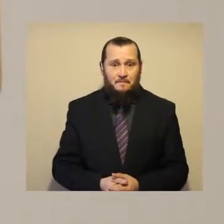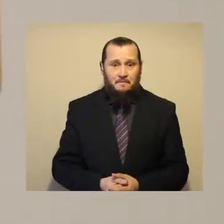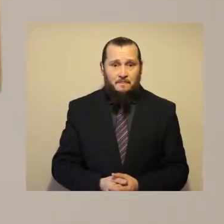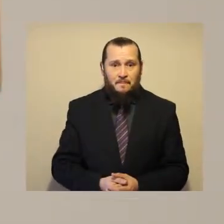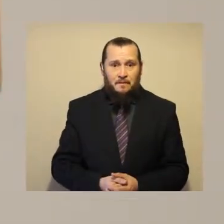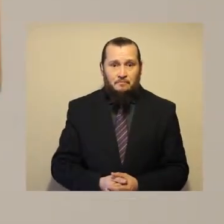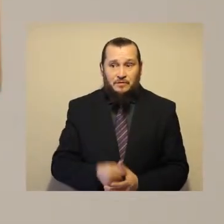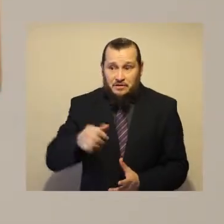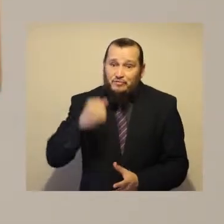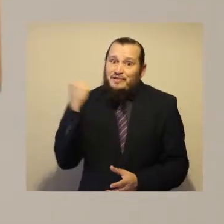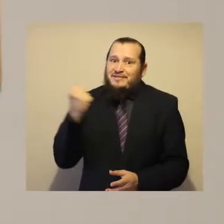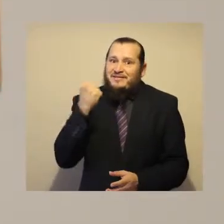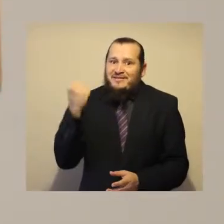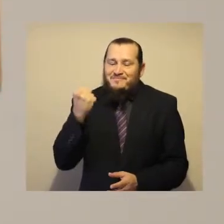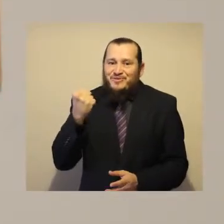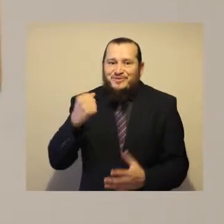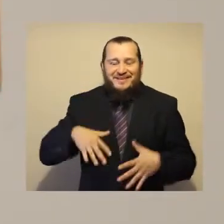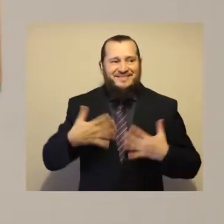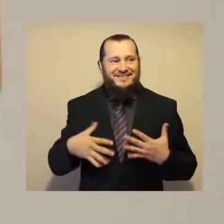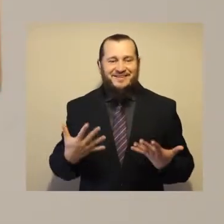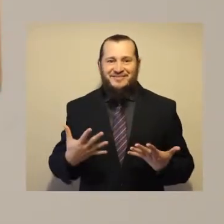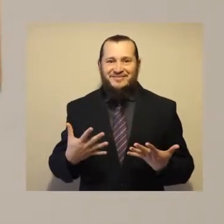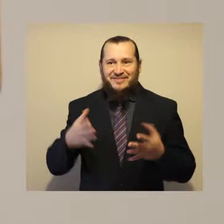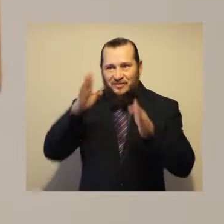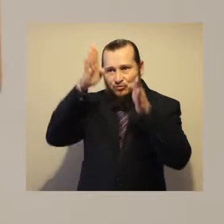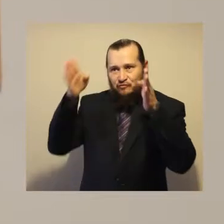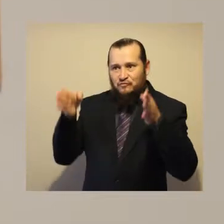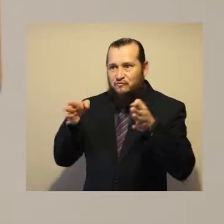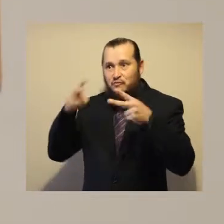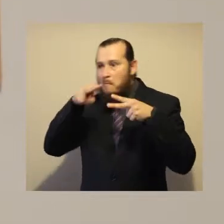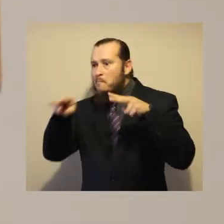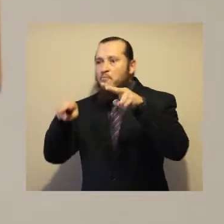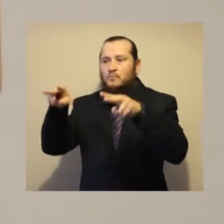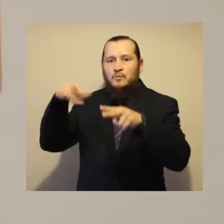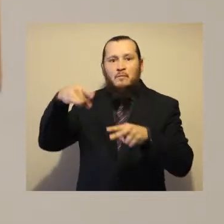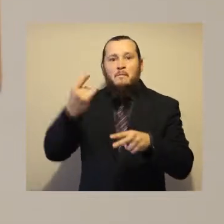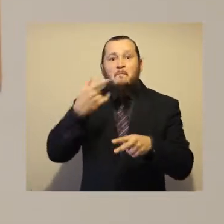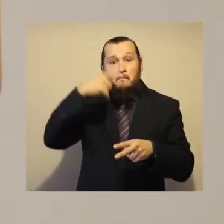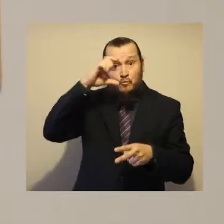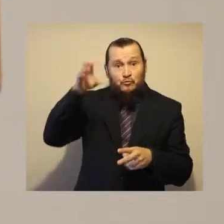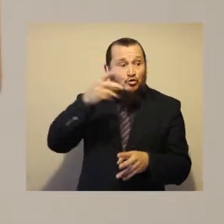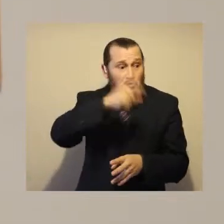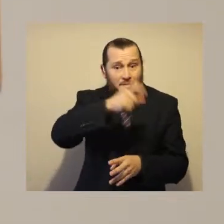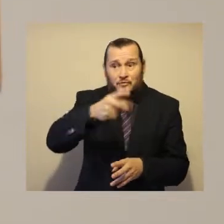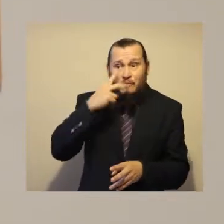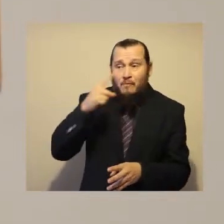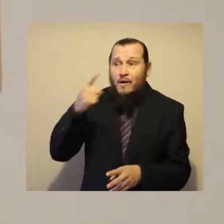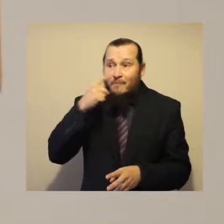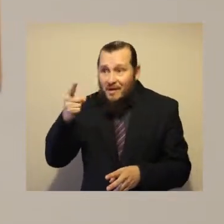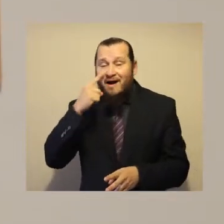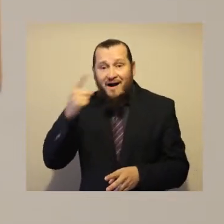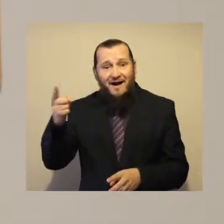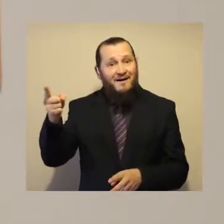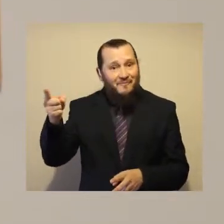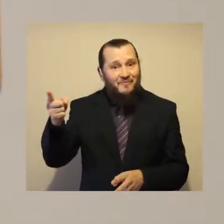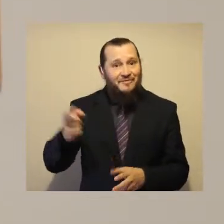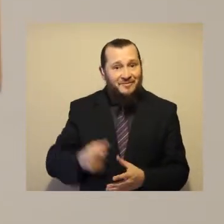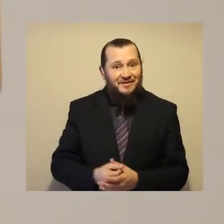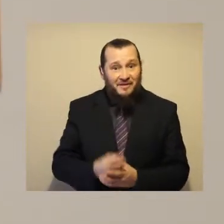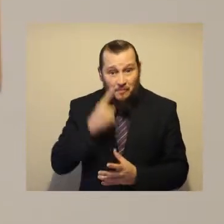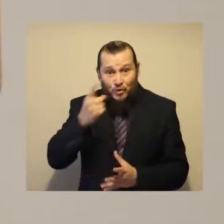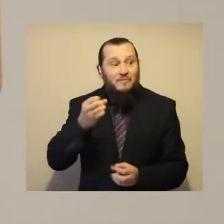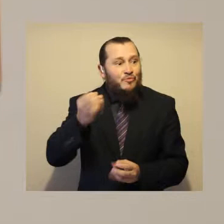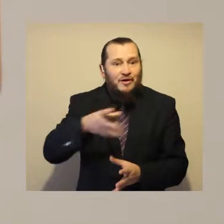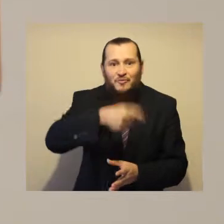ser algo muy gratificante en cuanto a la posibilidad de mostrar algo que es muchas